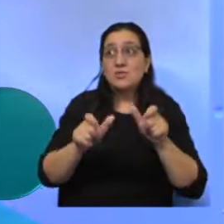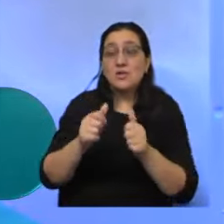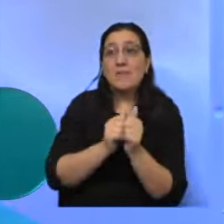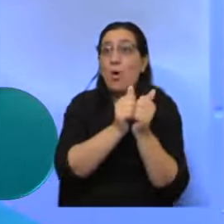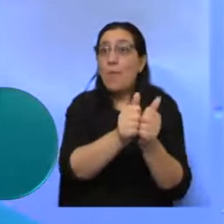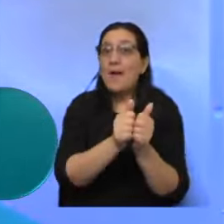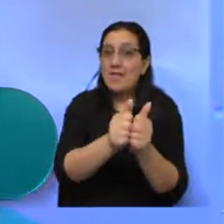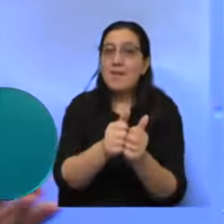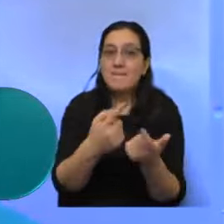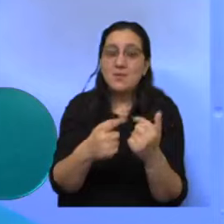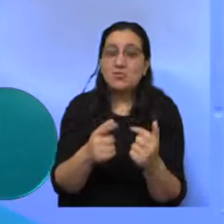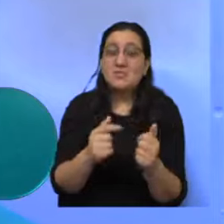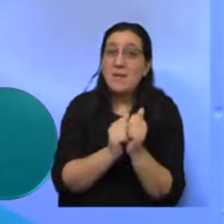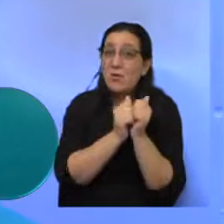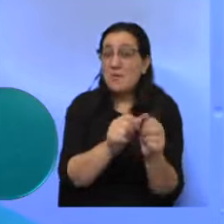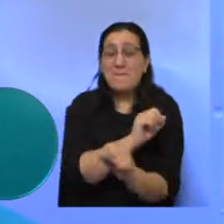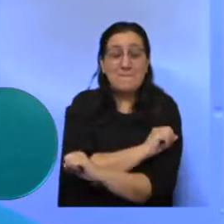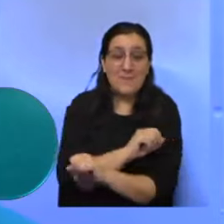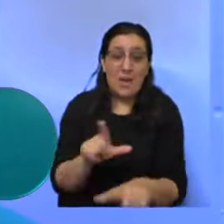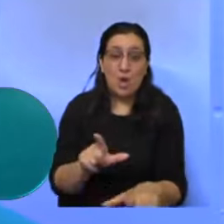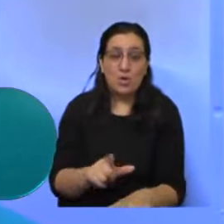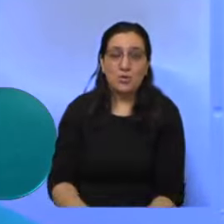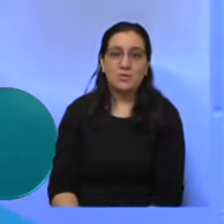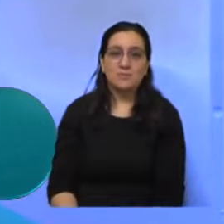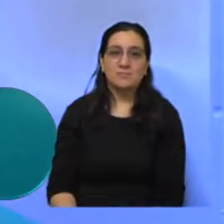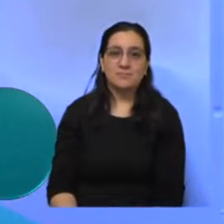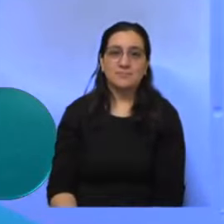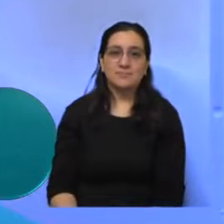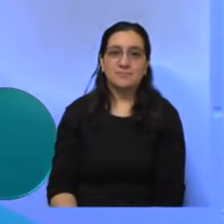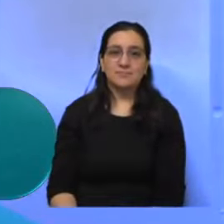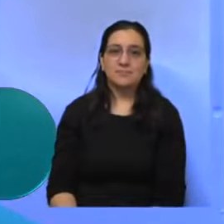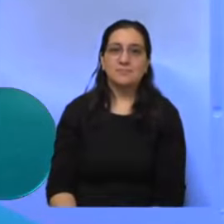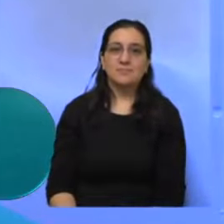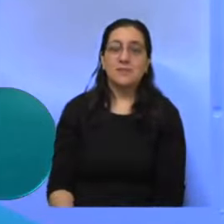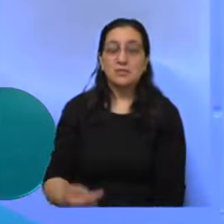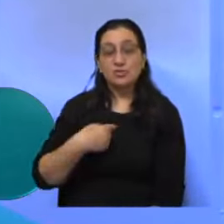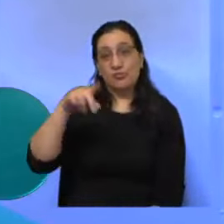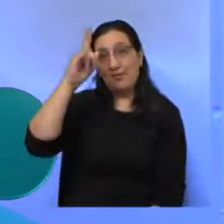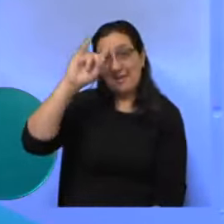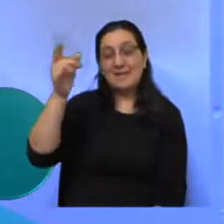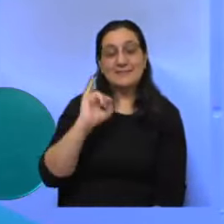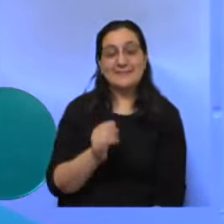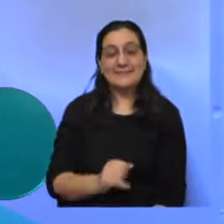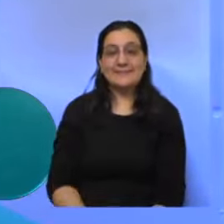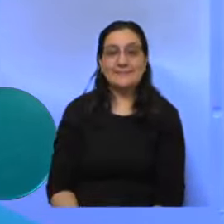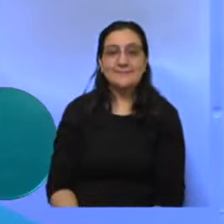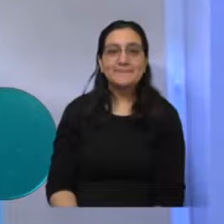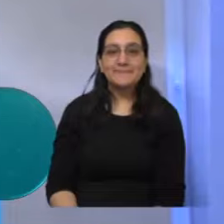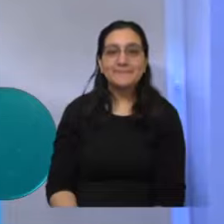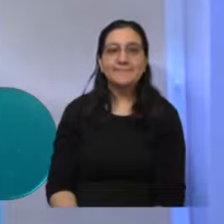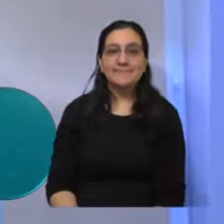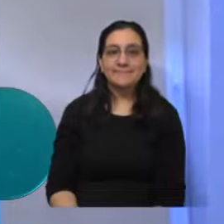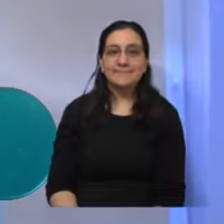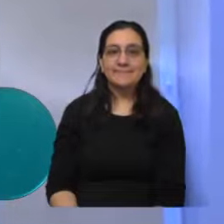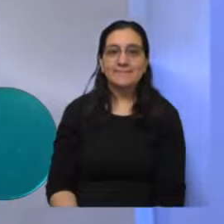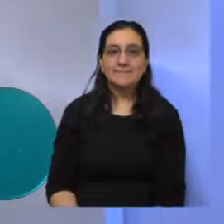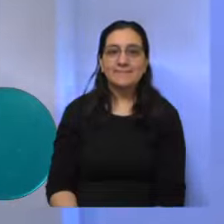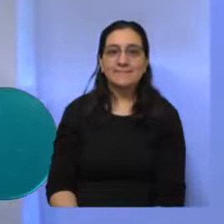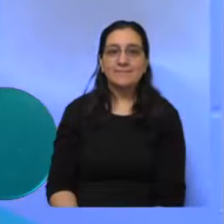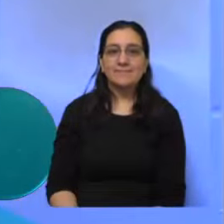que me acompañe es peor, porque todo puede ser mejor o peor. Entonces, soy fatal en eso, creo. Vamos a tener que salir más juntos.